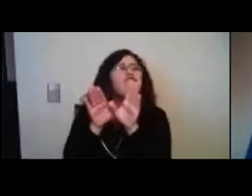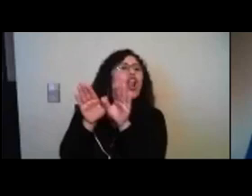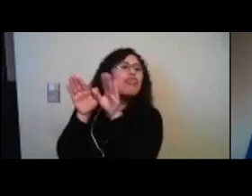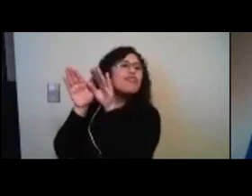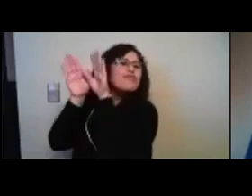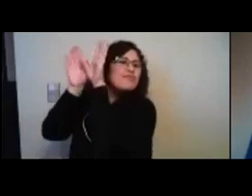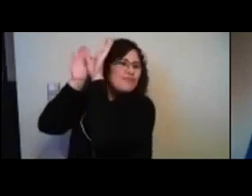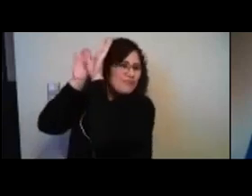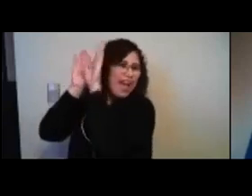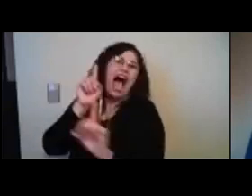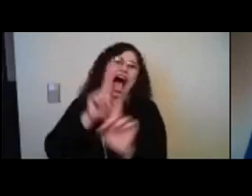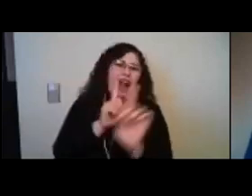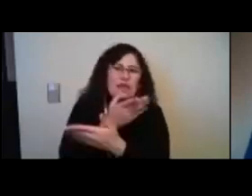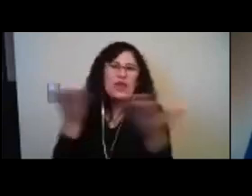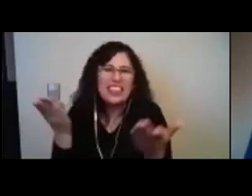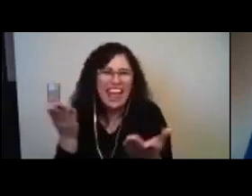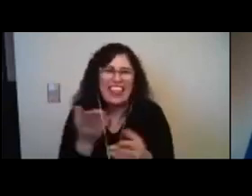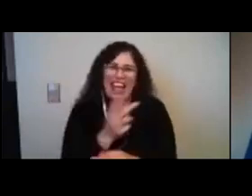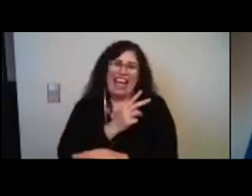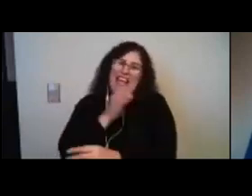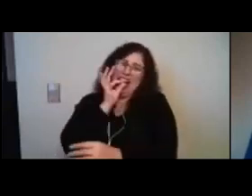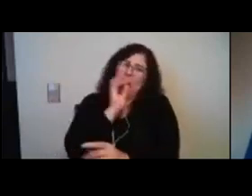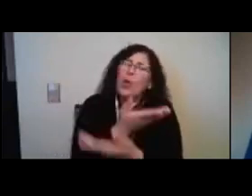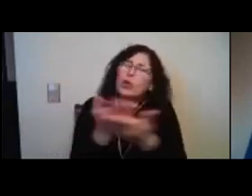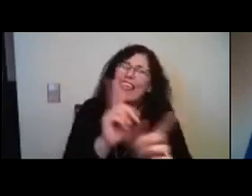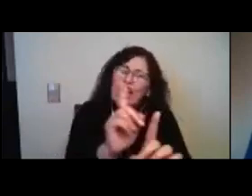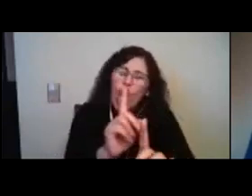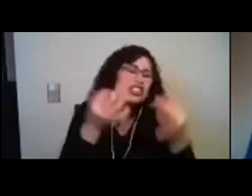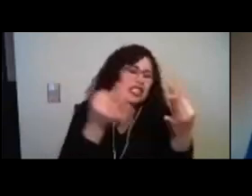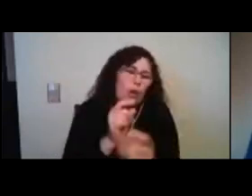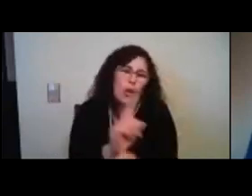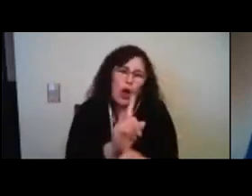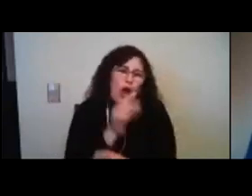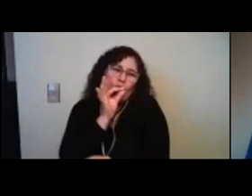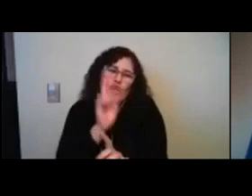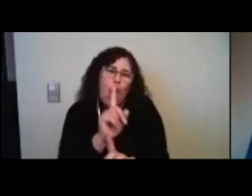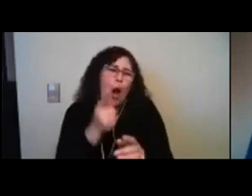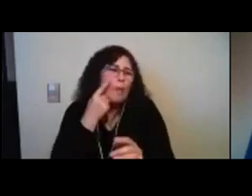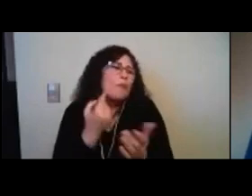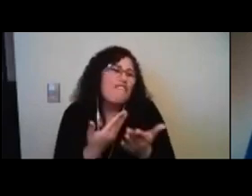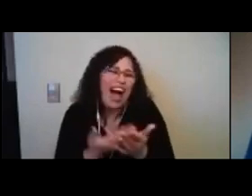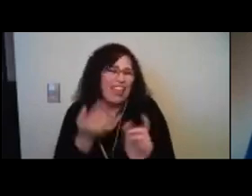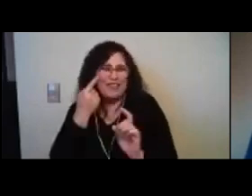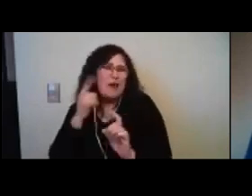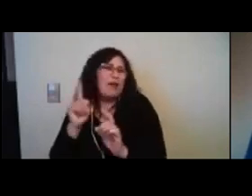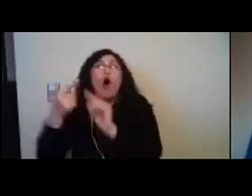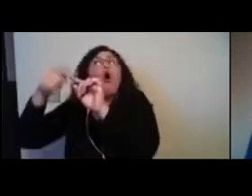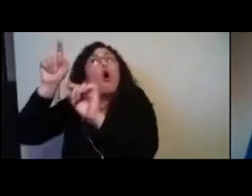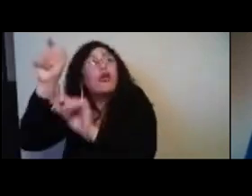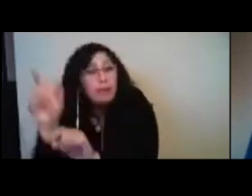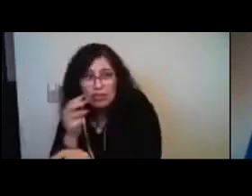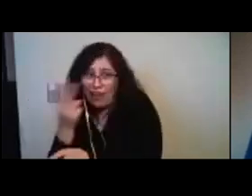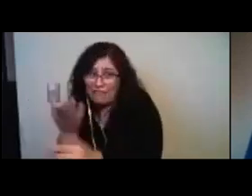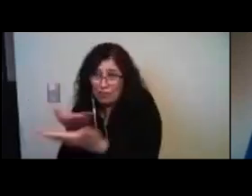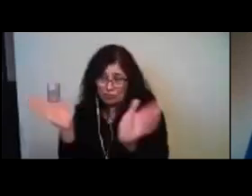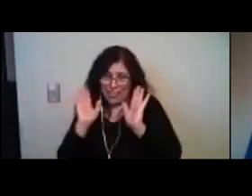alguno de ustedes habrá visto en otra persona, ¿ya? Ah, con todos estos efectos ya psicógenos, ¿ya? Y el cannabidiol